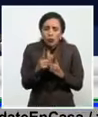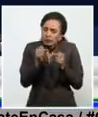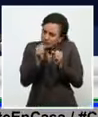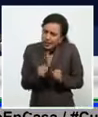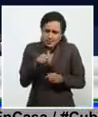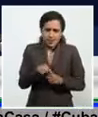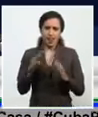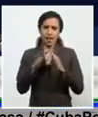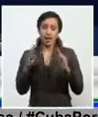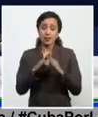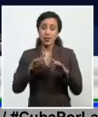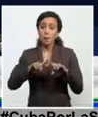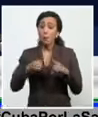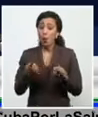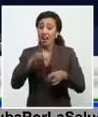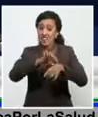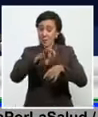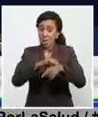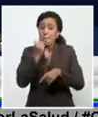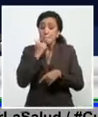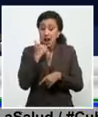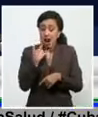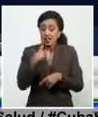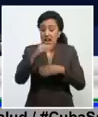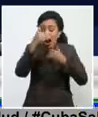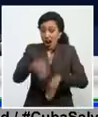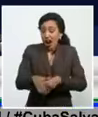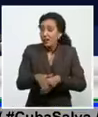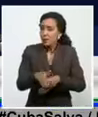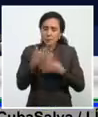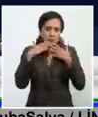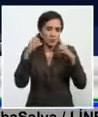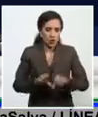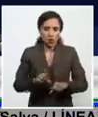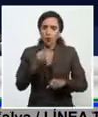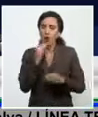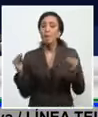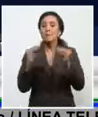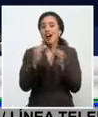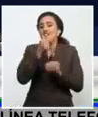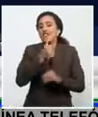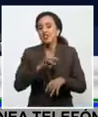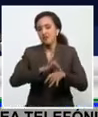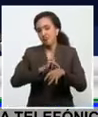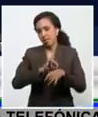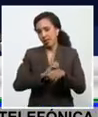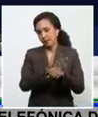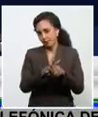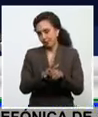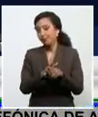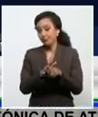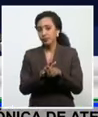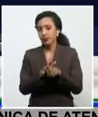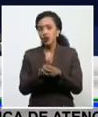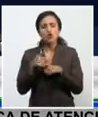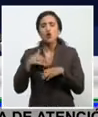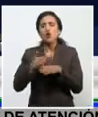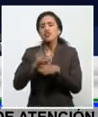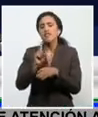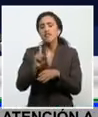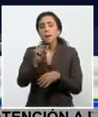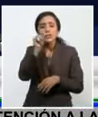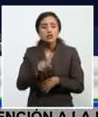factores desfavorables para la evolución de la enfermedad. No es que las personas de una determinada edad y